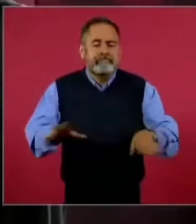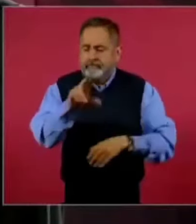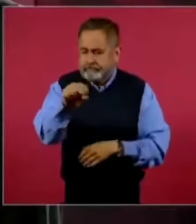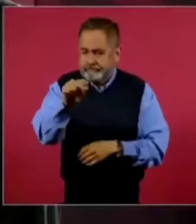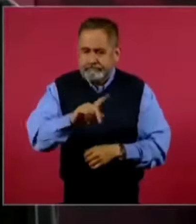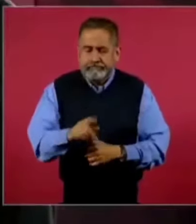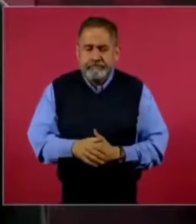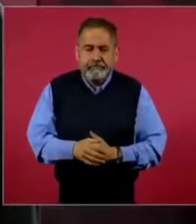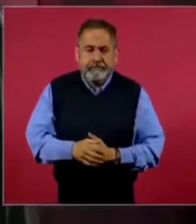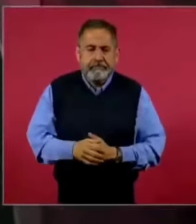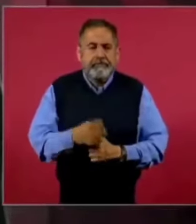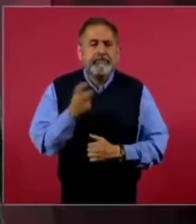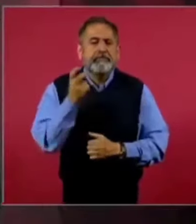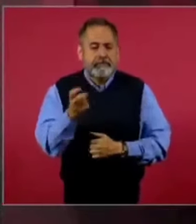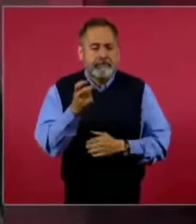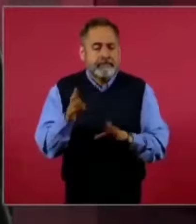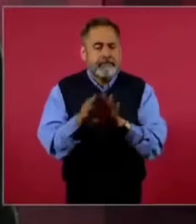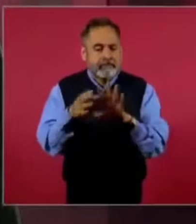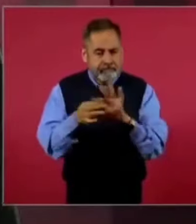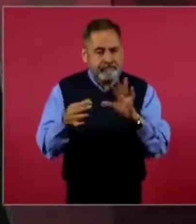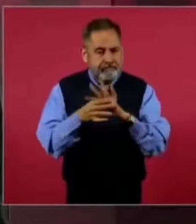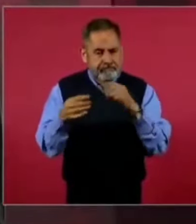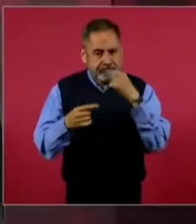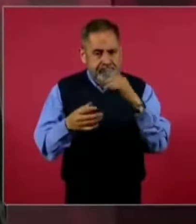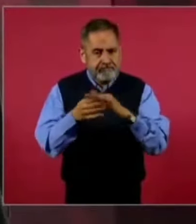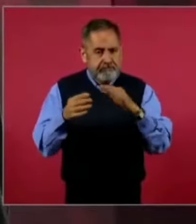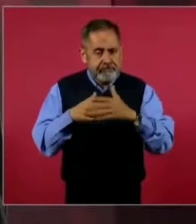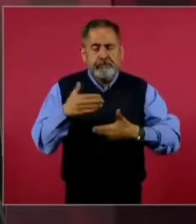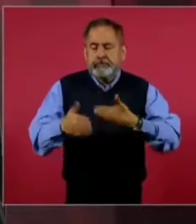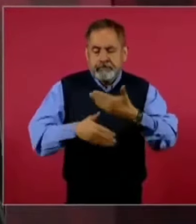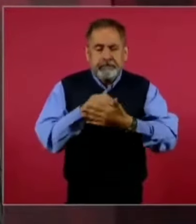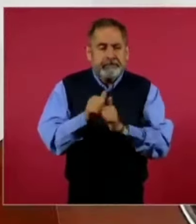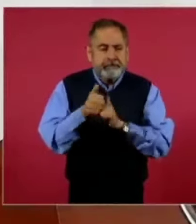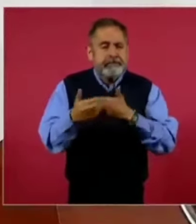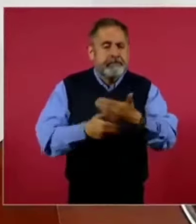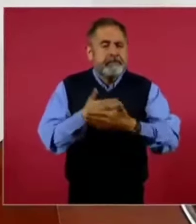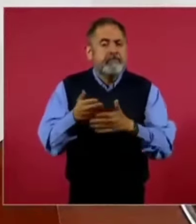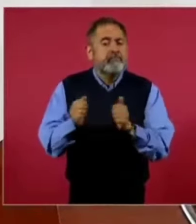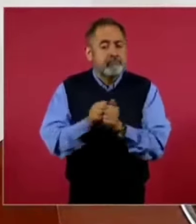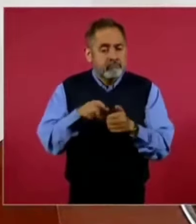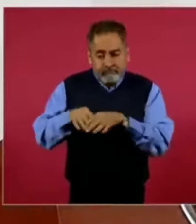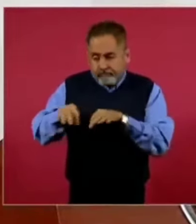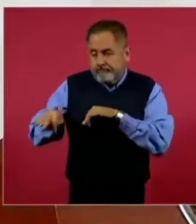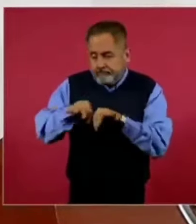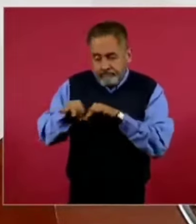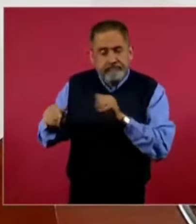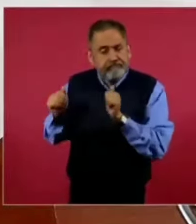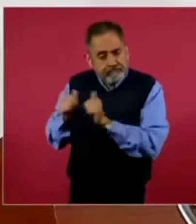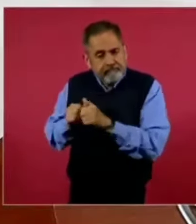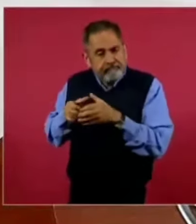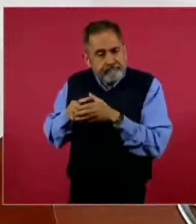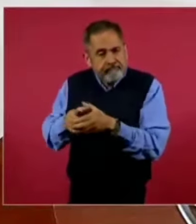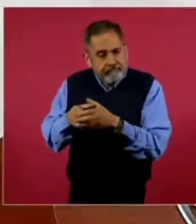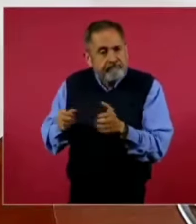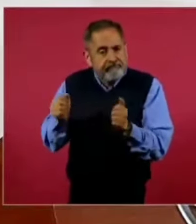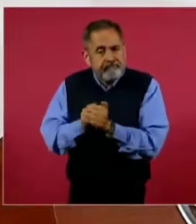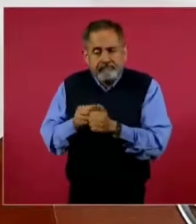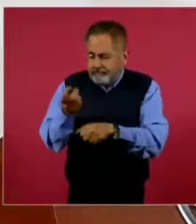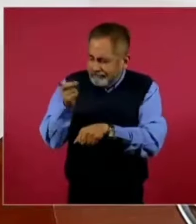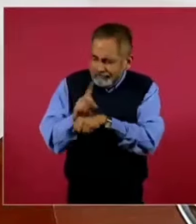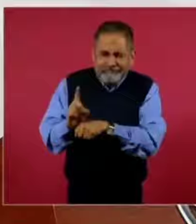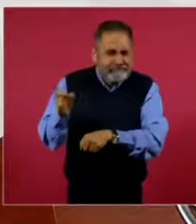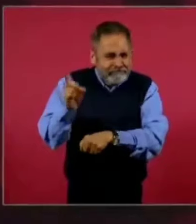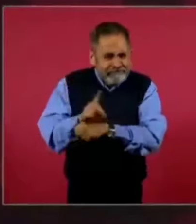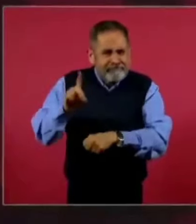Entonces, todo esto va acompañado del trabajo que estamos haciendo todos los